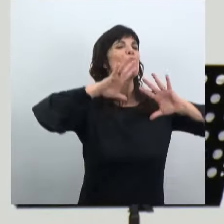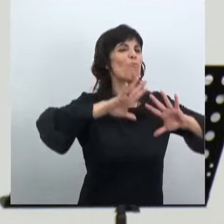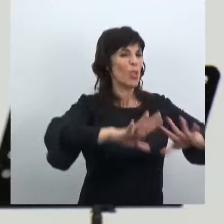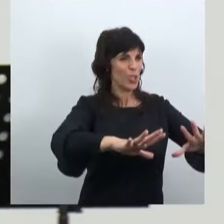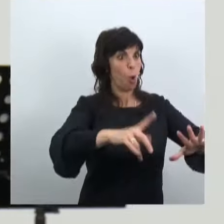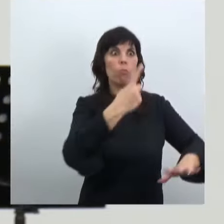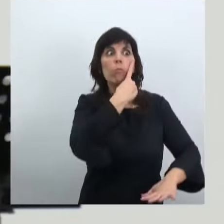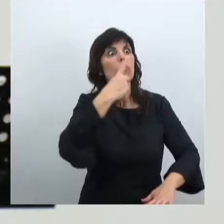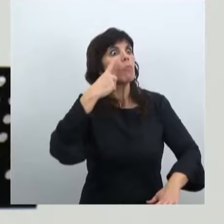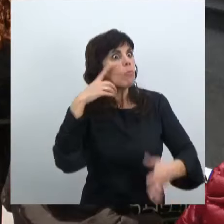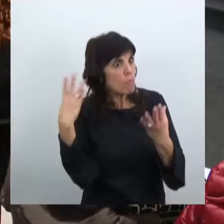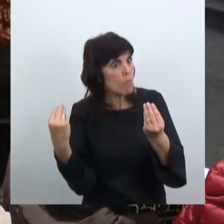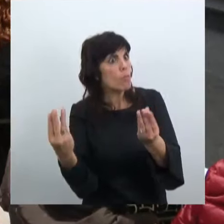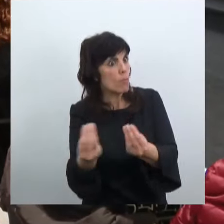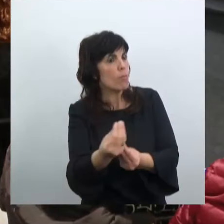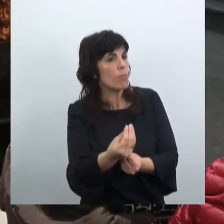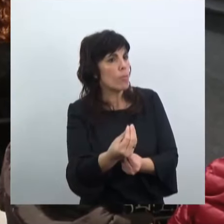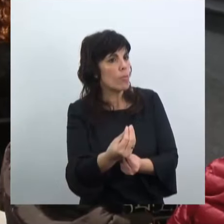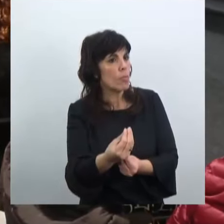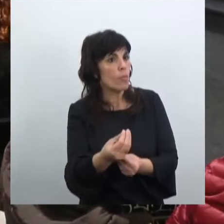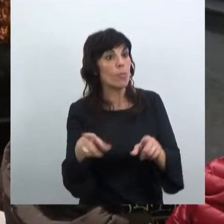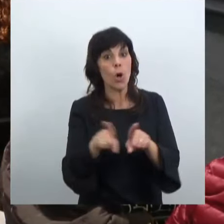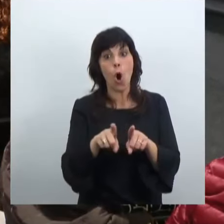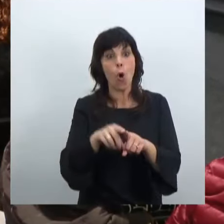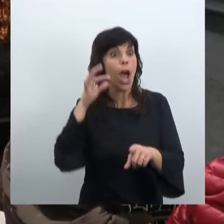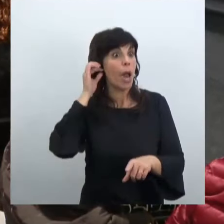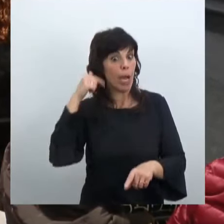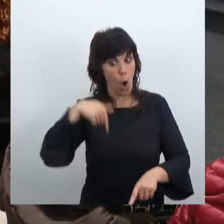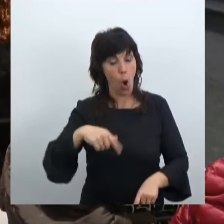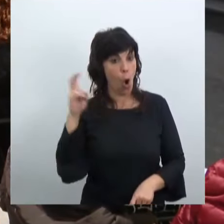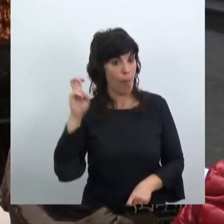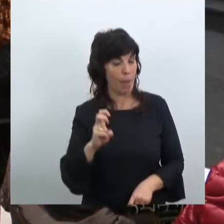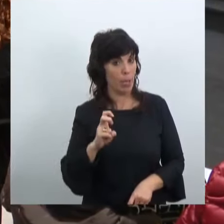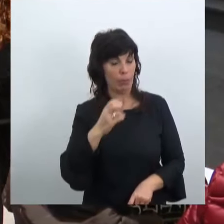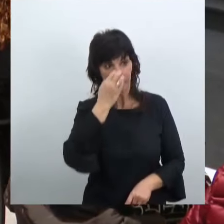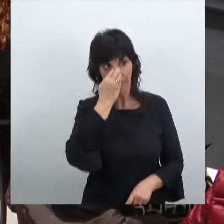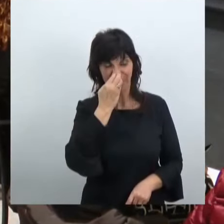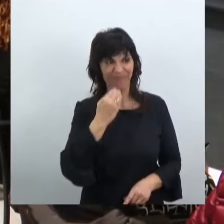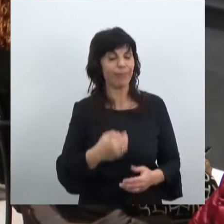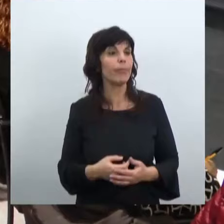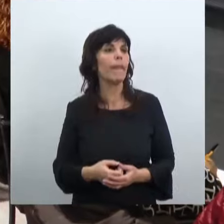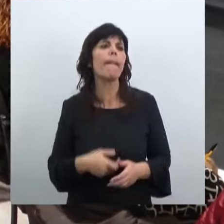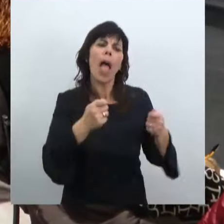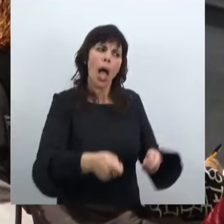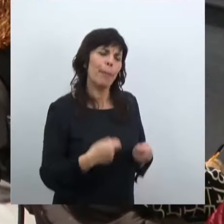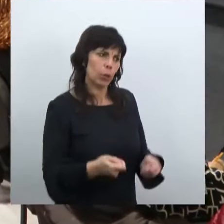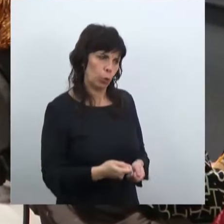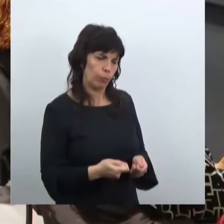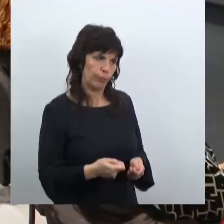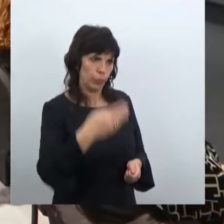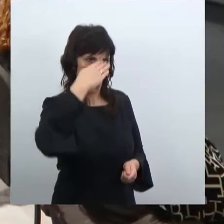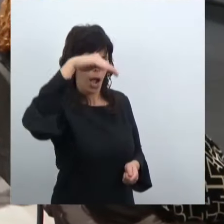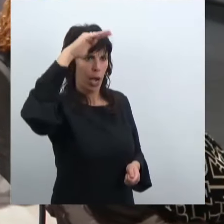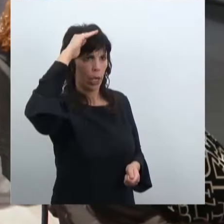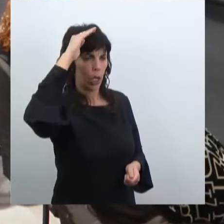testimonios. Esa hermana, otra hermana, me vino hoy, detrás del primer culto, me dijo, pastor, queremos